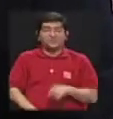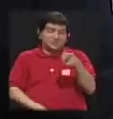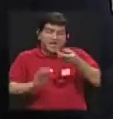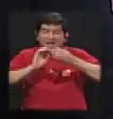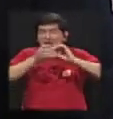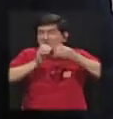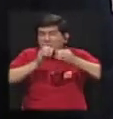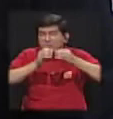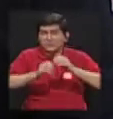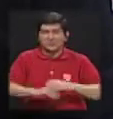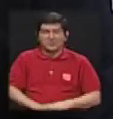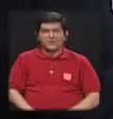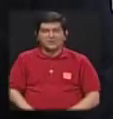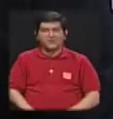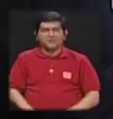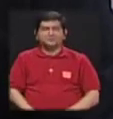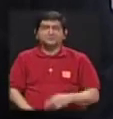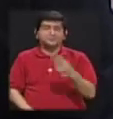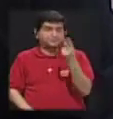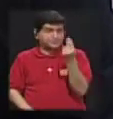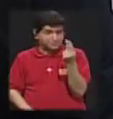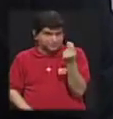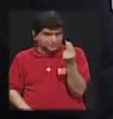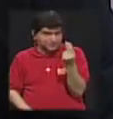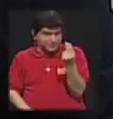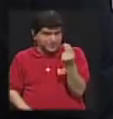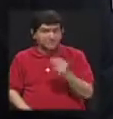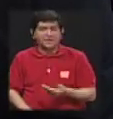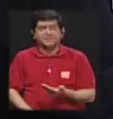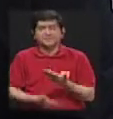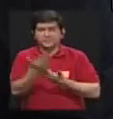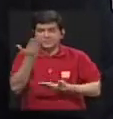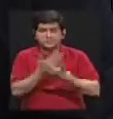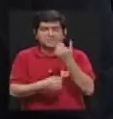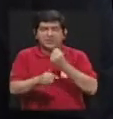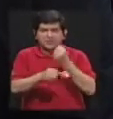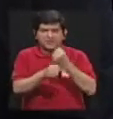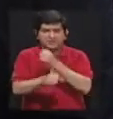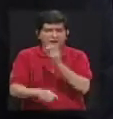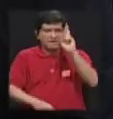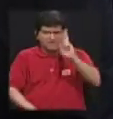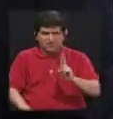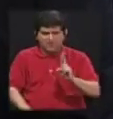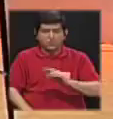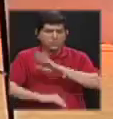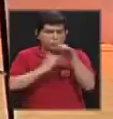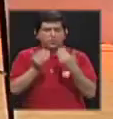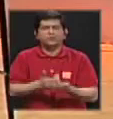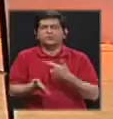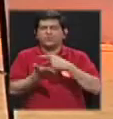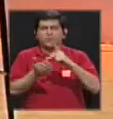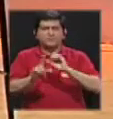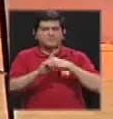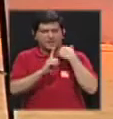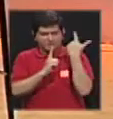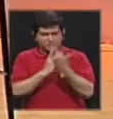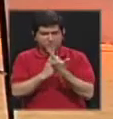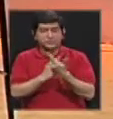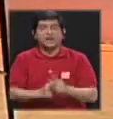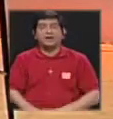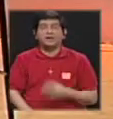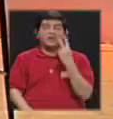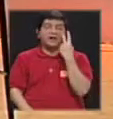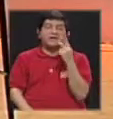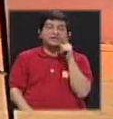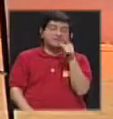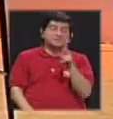números son con precios de mano de obra costarricense, con todas las cargas sociales que tenemos y todo lo demás. Habrá que ver